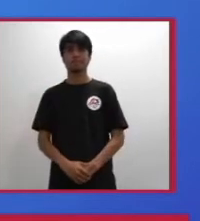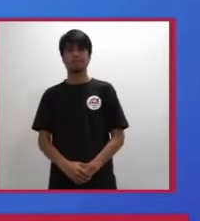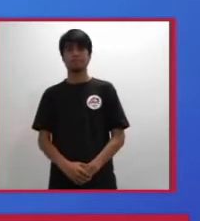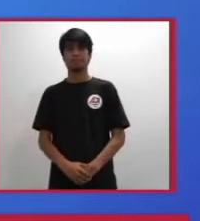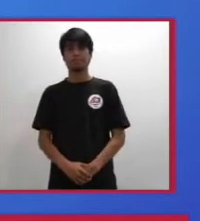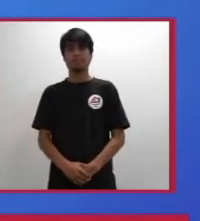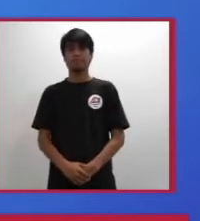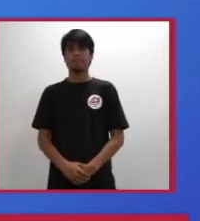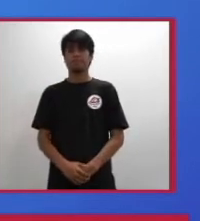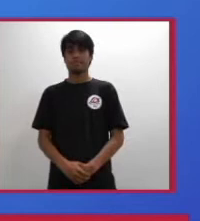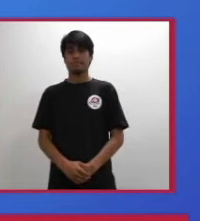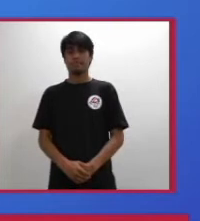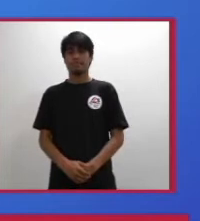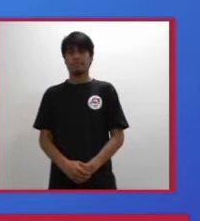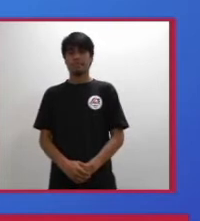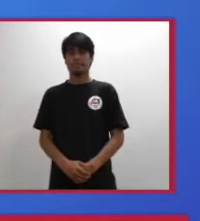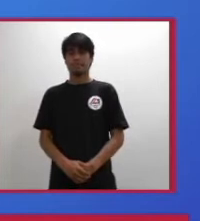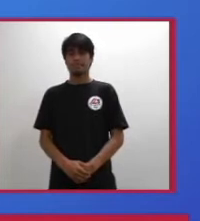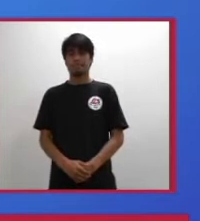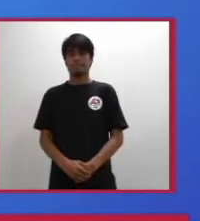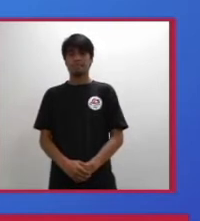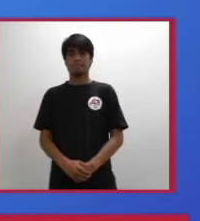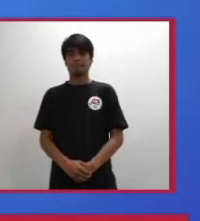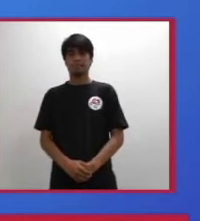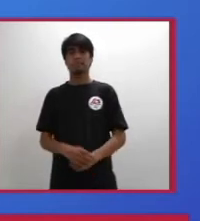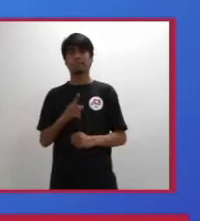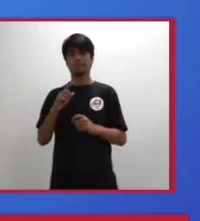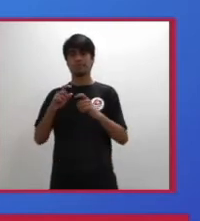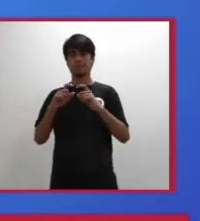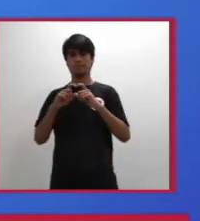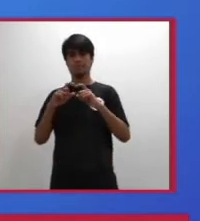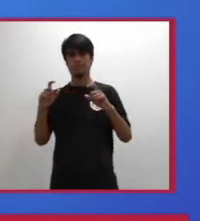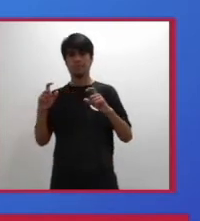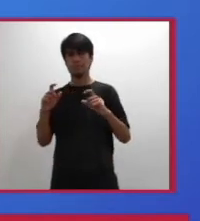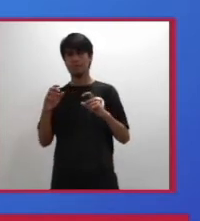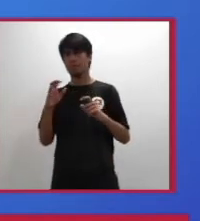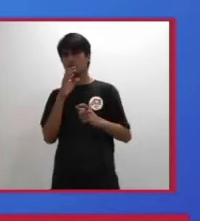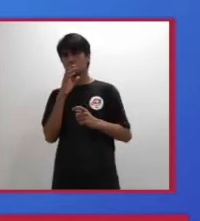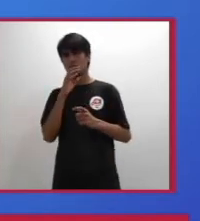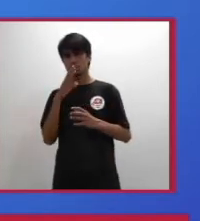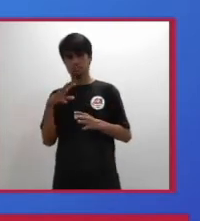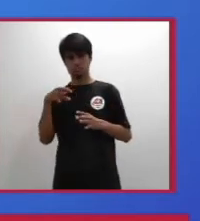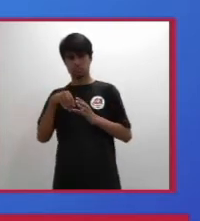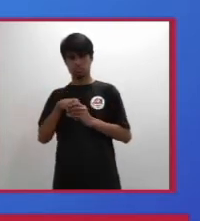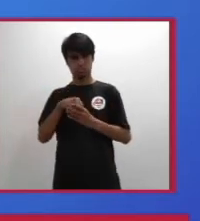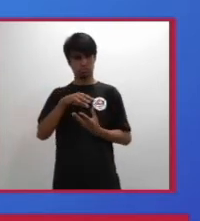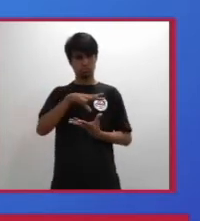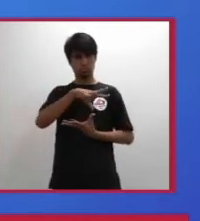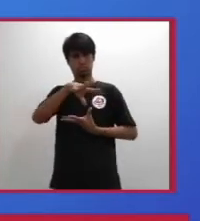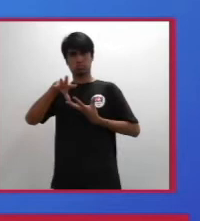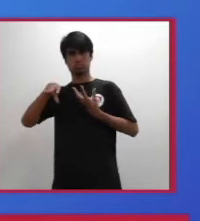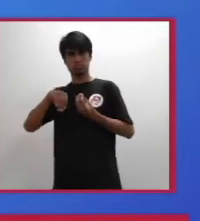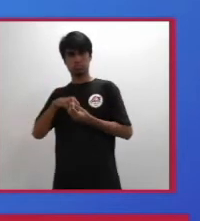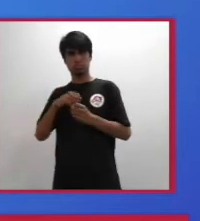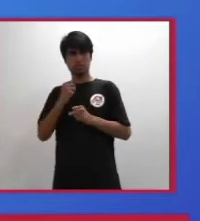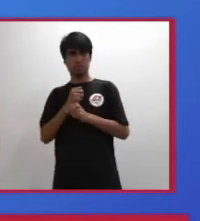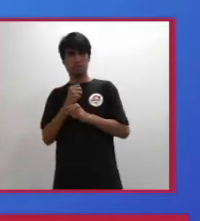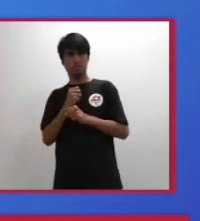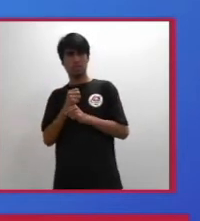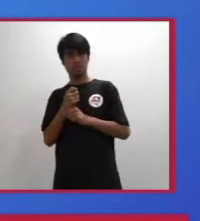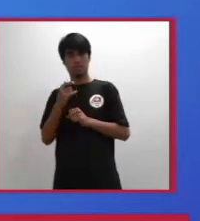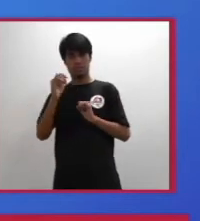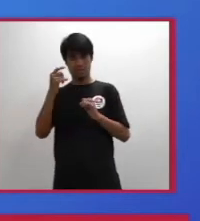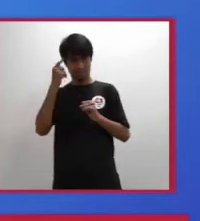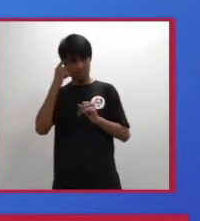Por otra parte, el tema del ambiente de trabajo. Como habíamos visto en la primera